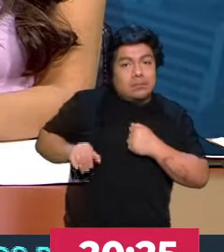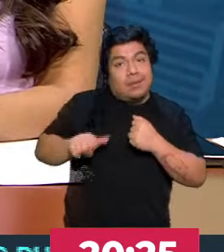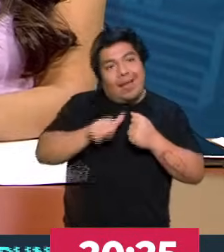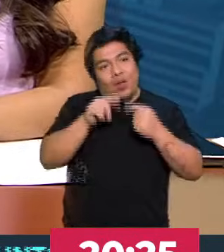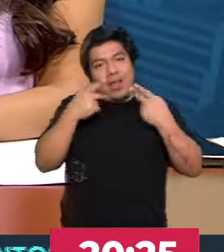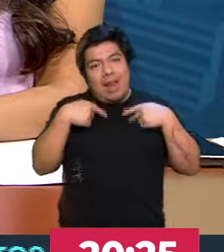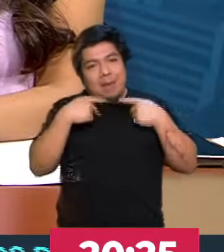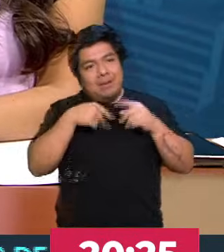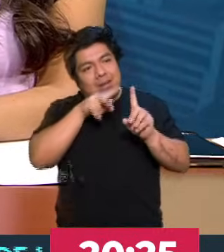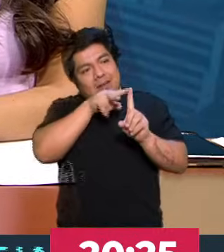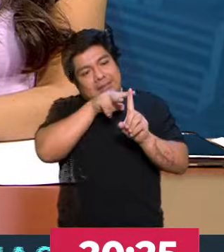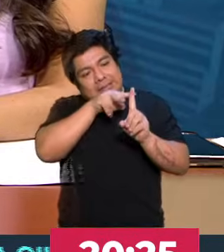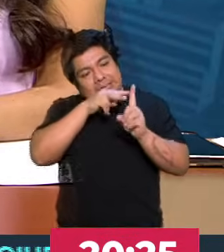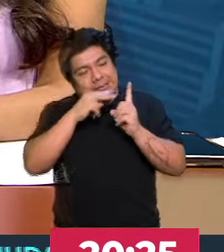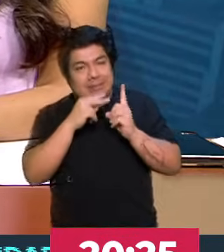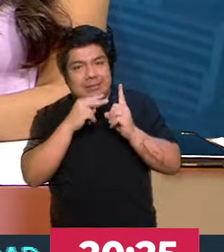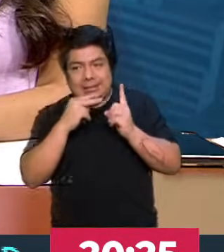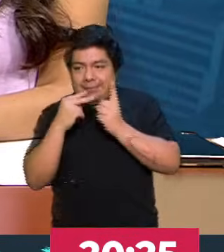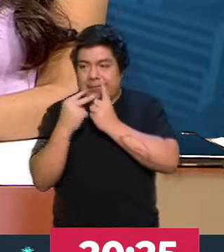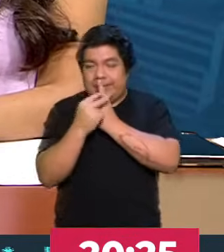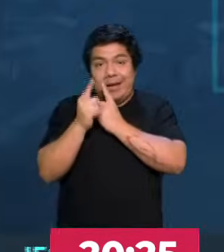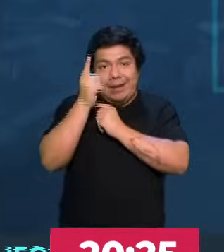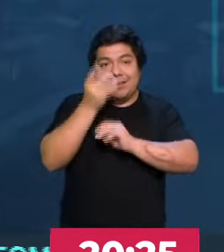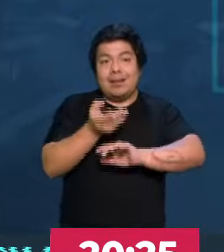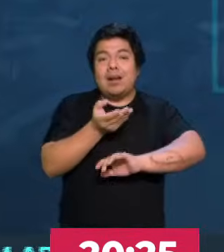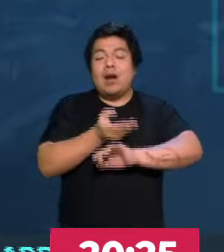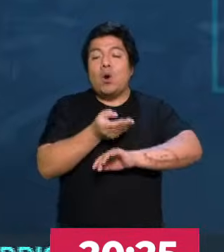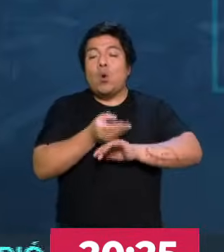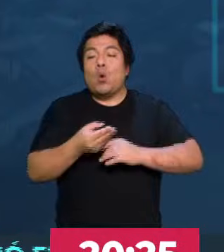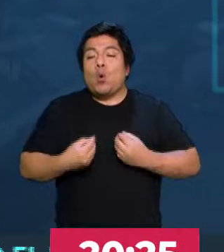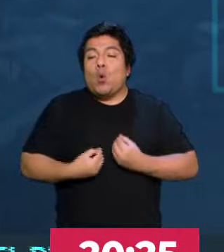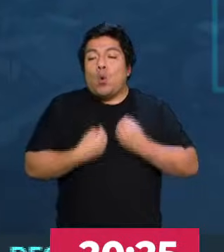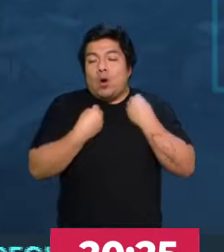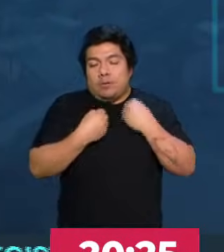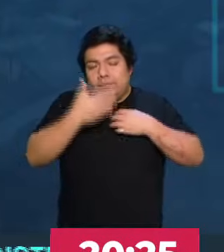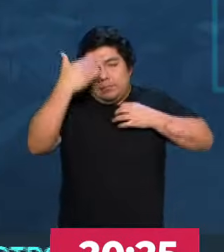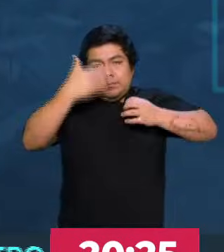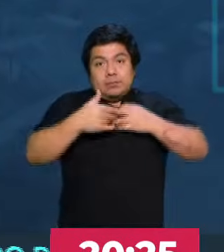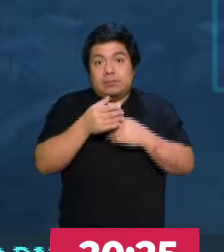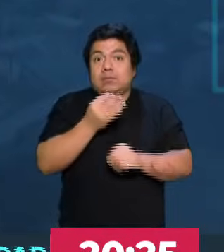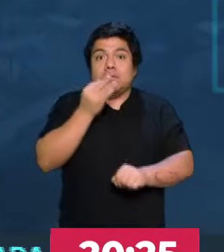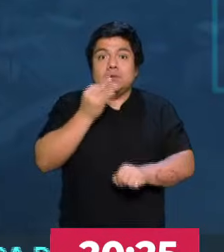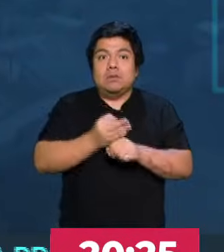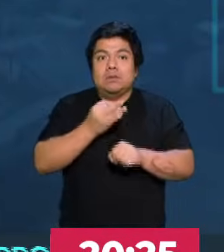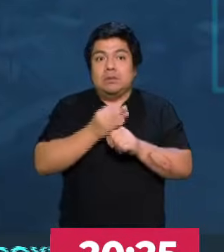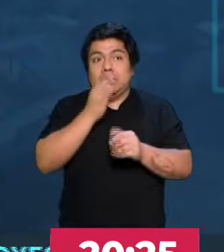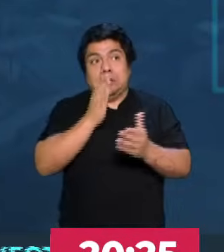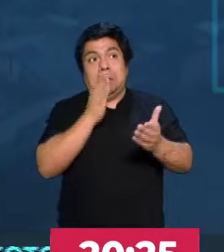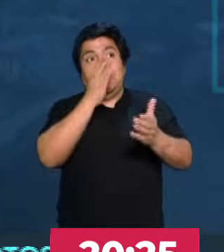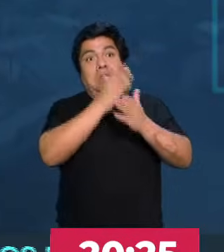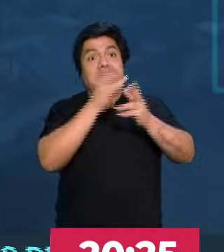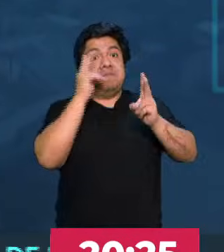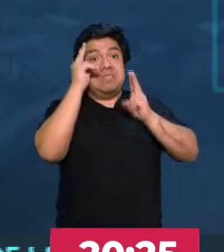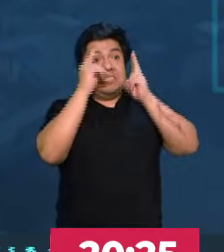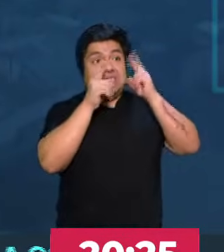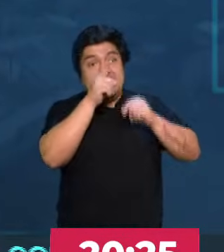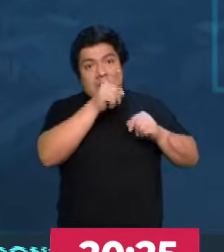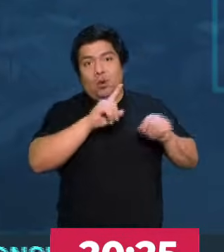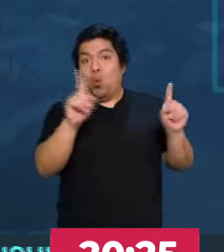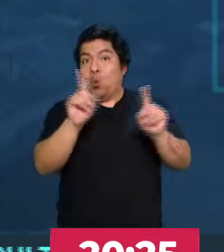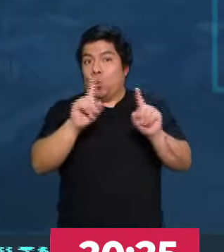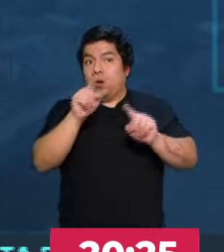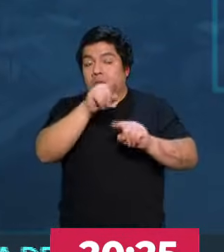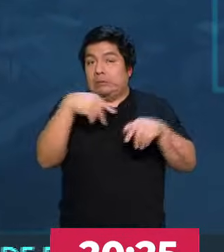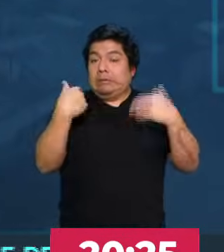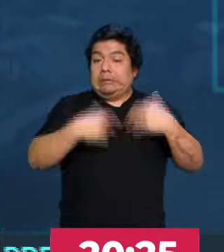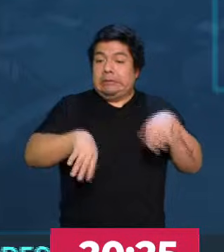quienes comentan sobre ir o no ir a Estados Unidos. Yo creo que efectivamente no es ningún momento para andar yendo a un país donde de por sí hay